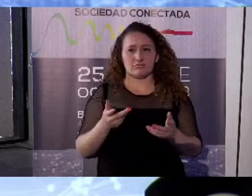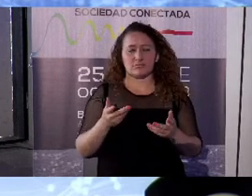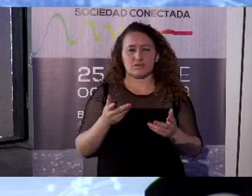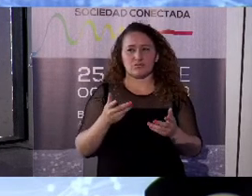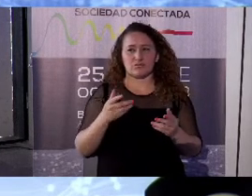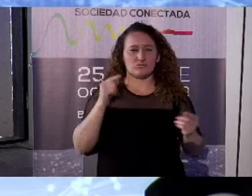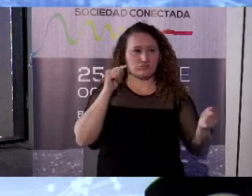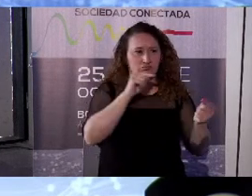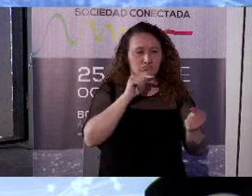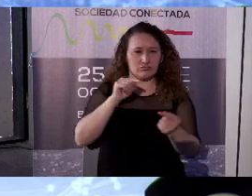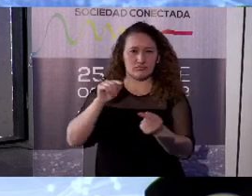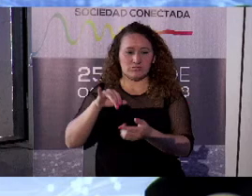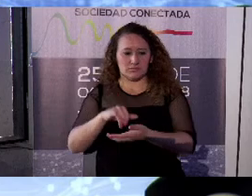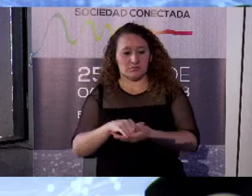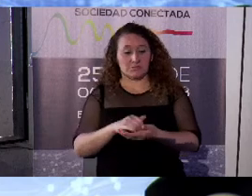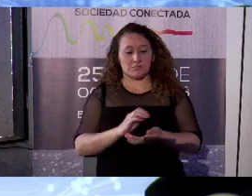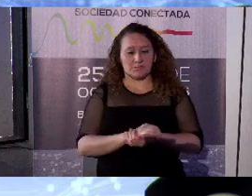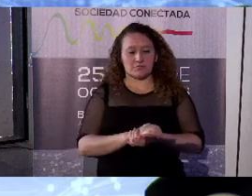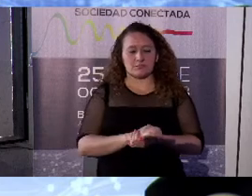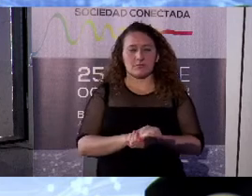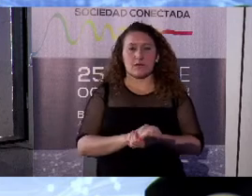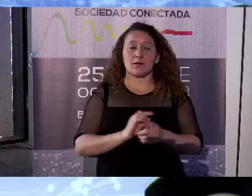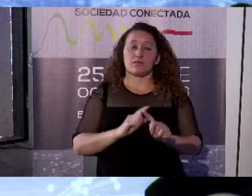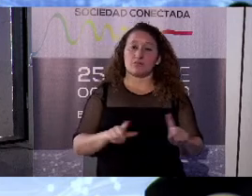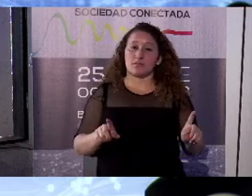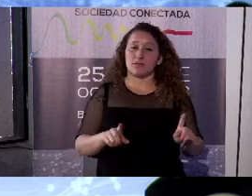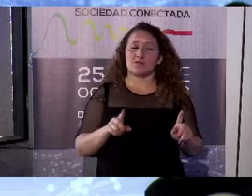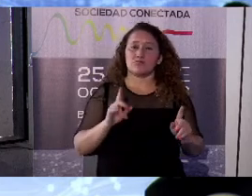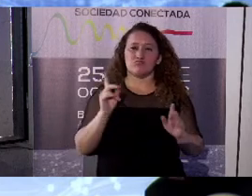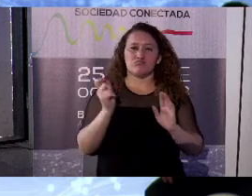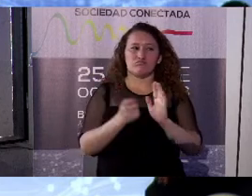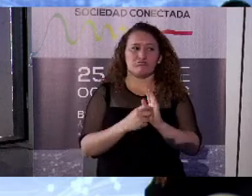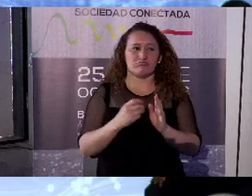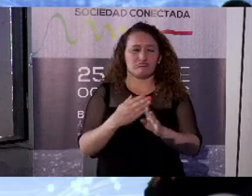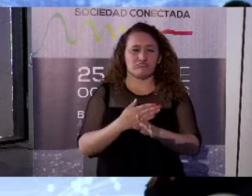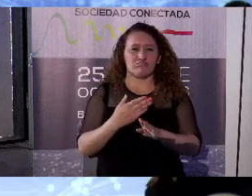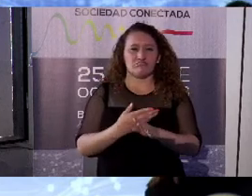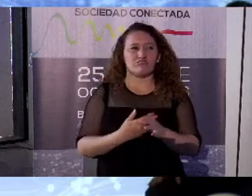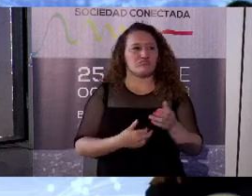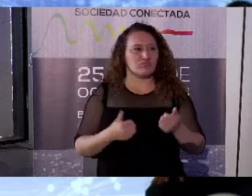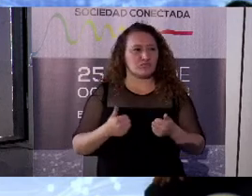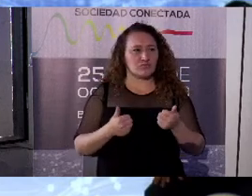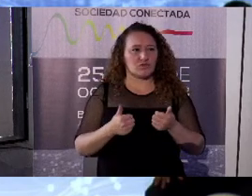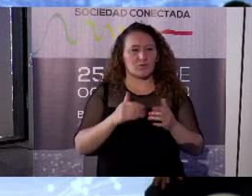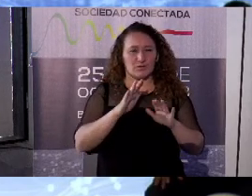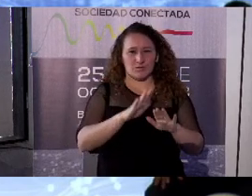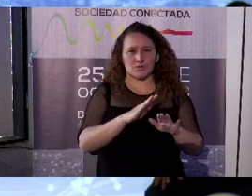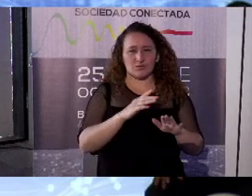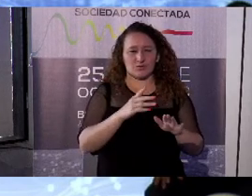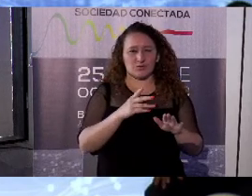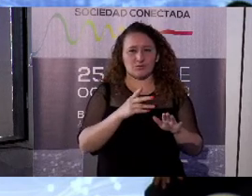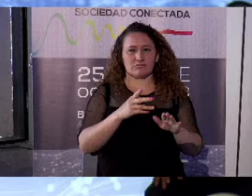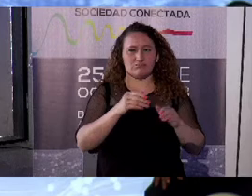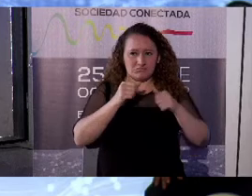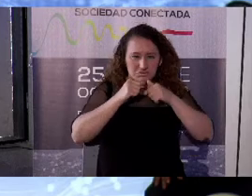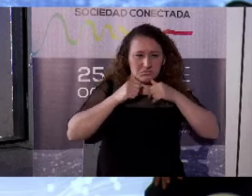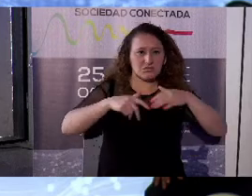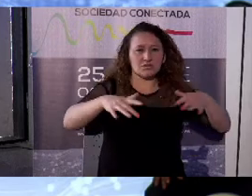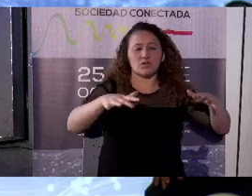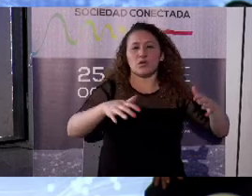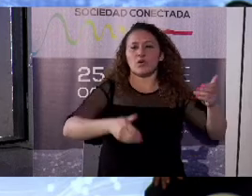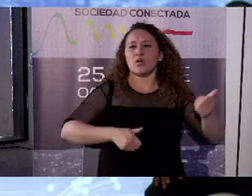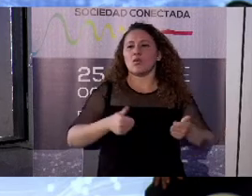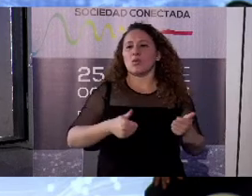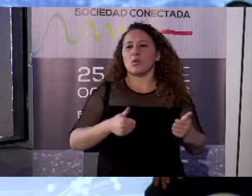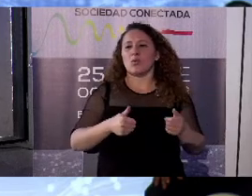redes que ahora no lo son pero eh justamente el problema que tiene este tipo de de de despliegues en zonas de